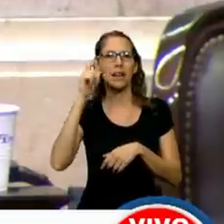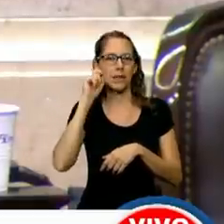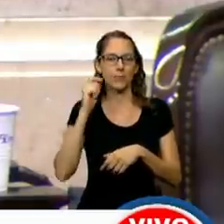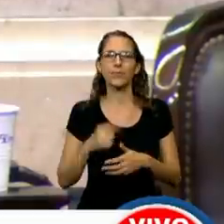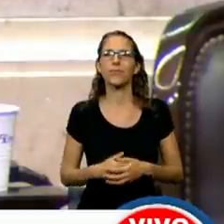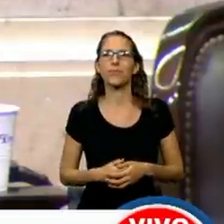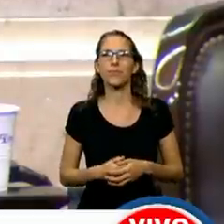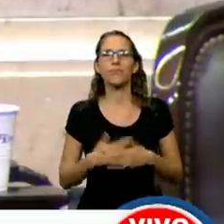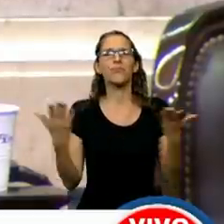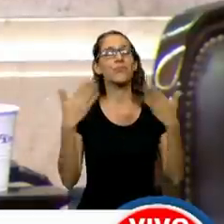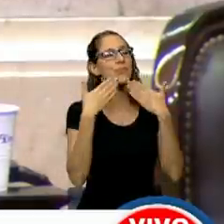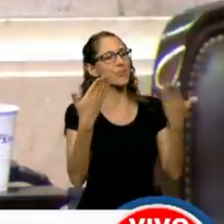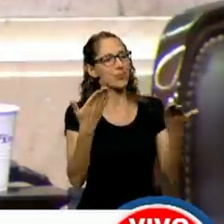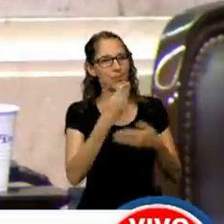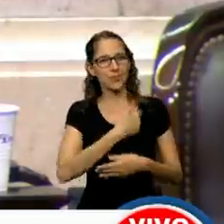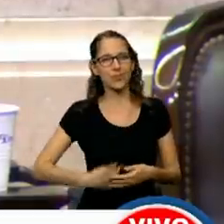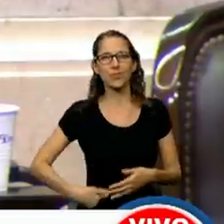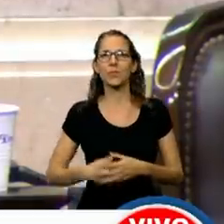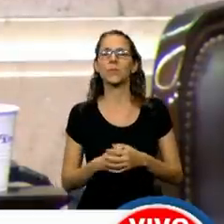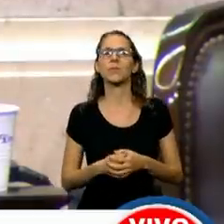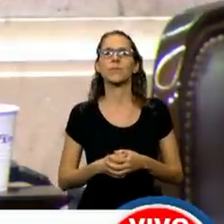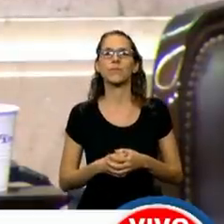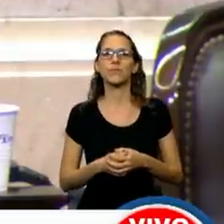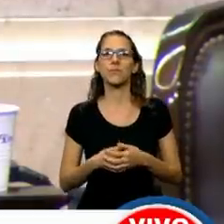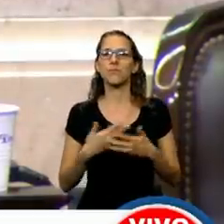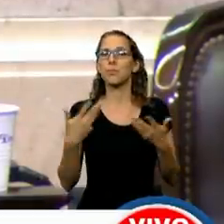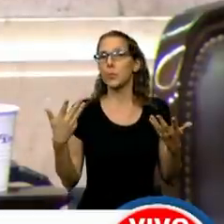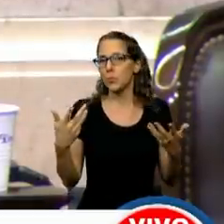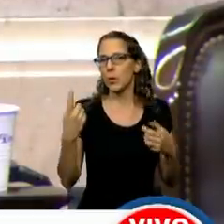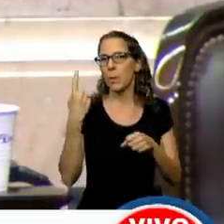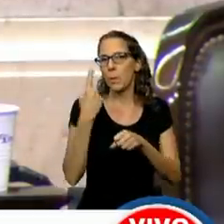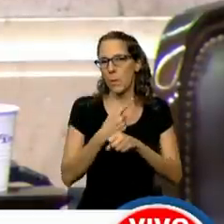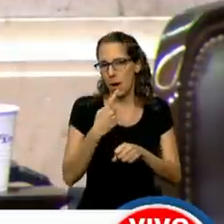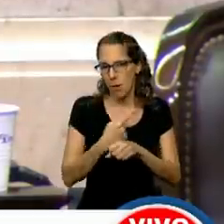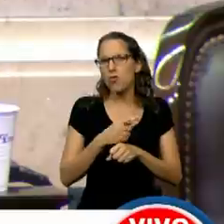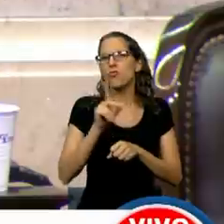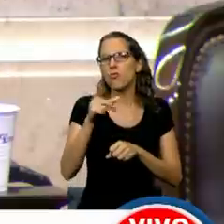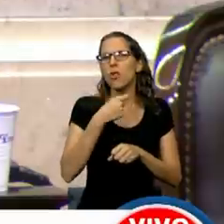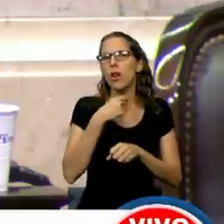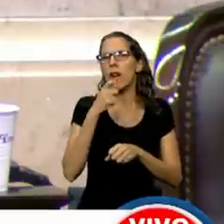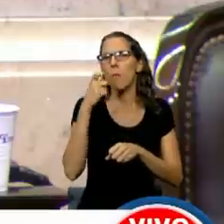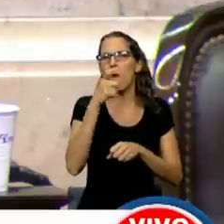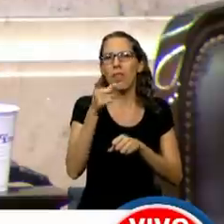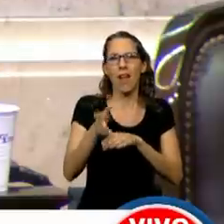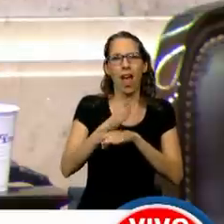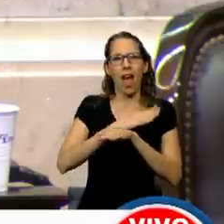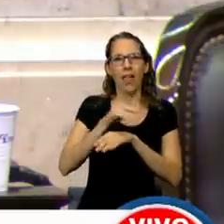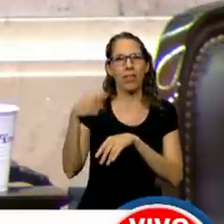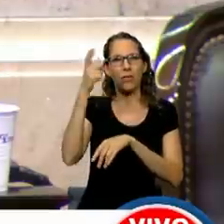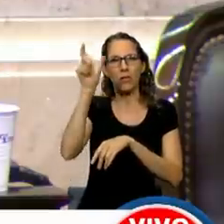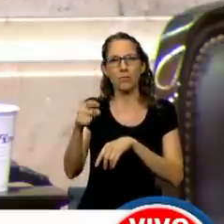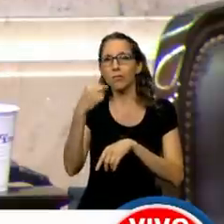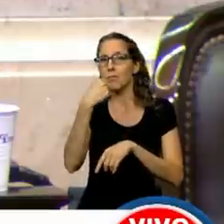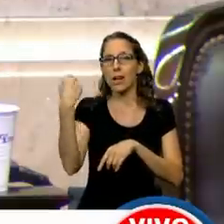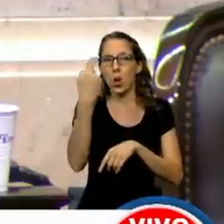gracias presidente primero voy a intentar responder un interrogante que surgió en